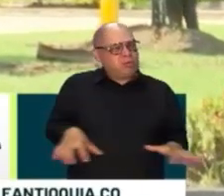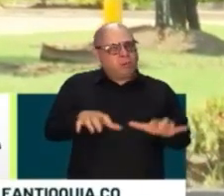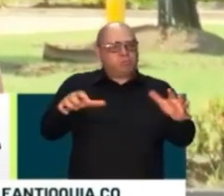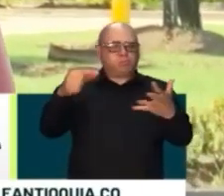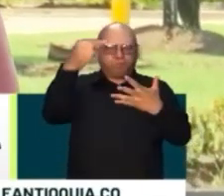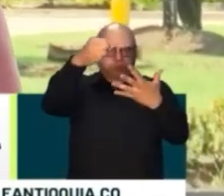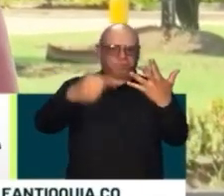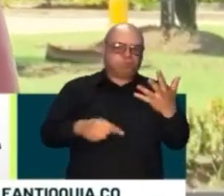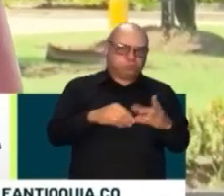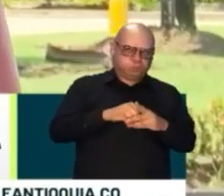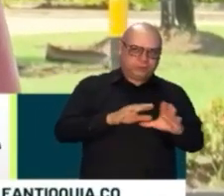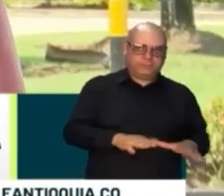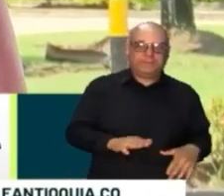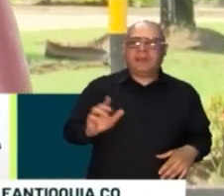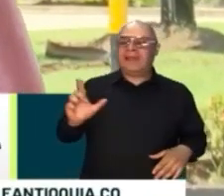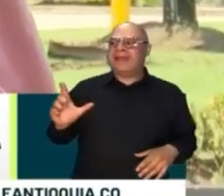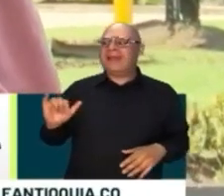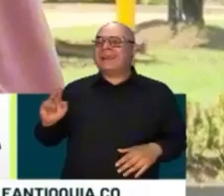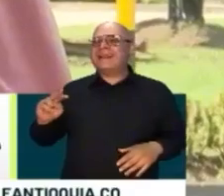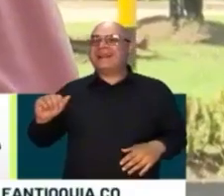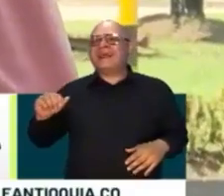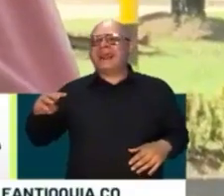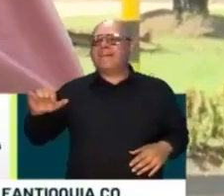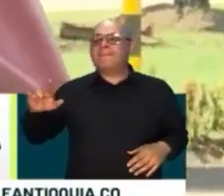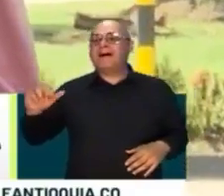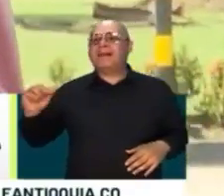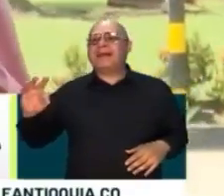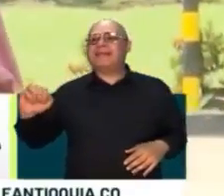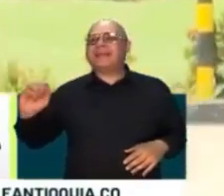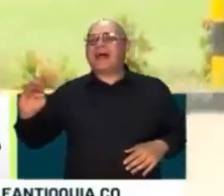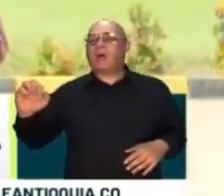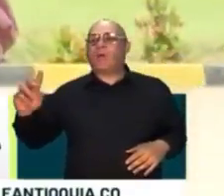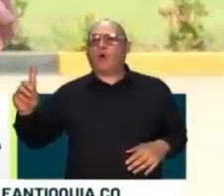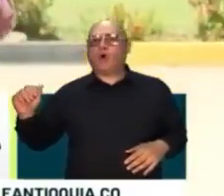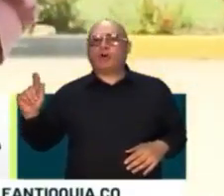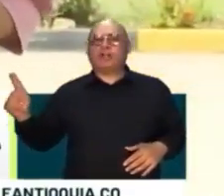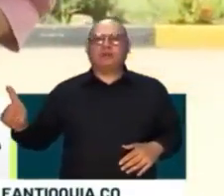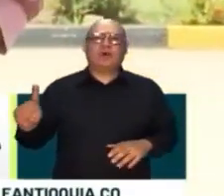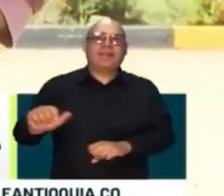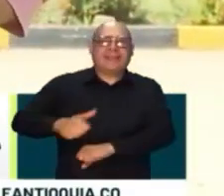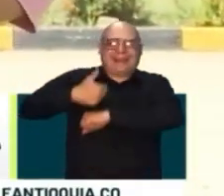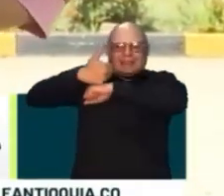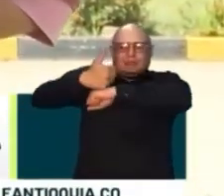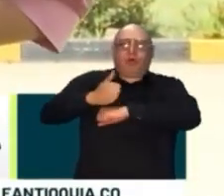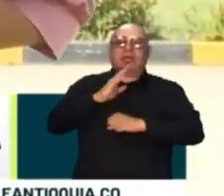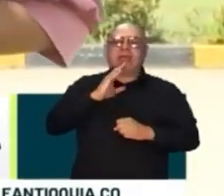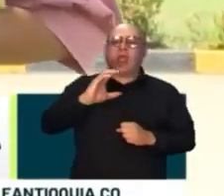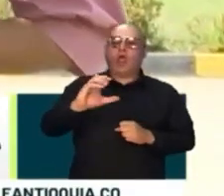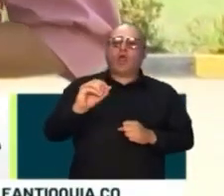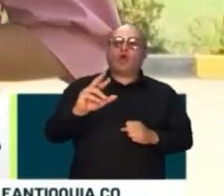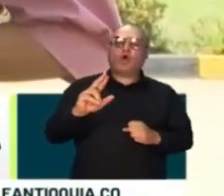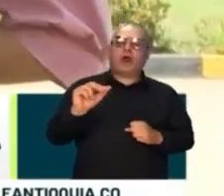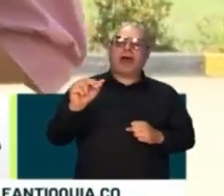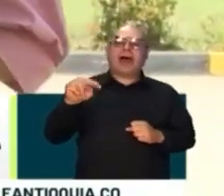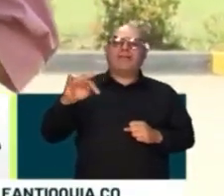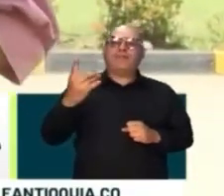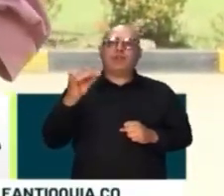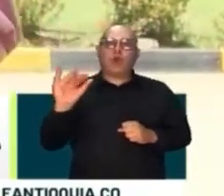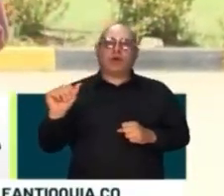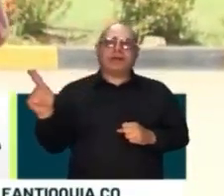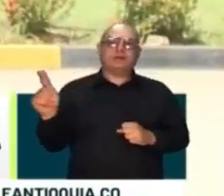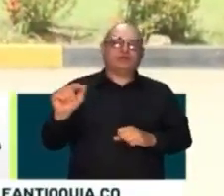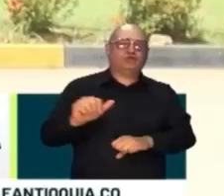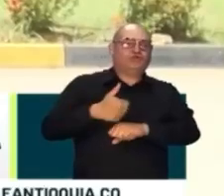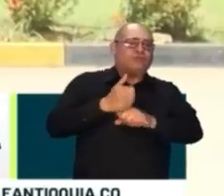encuentro con Liliana María taborda Dora de Cora Antioquia la autoridad Ambiental de 80 municipios de